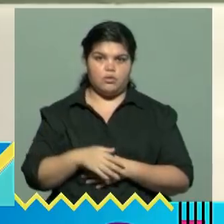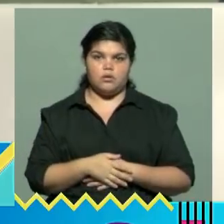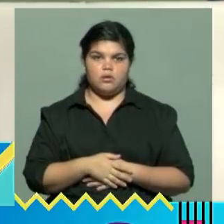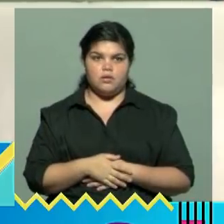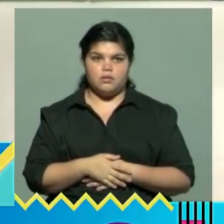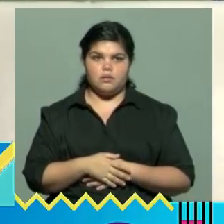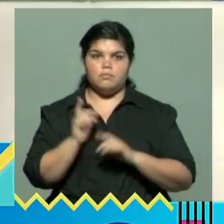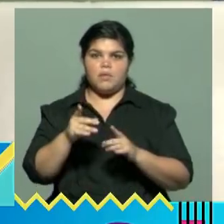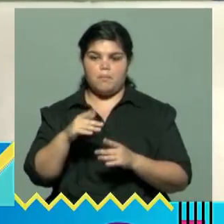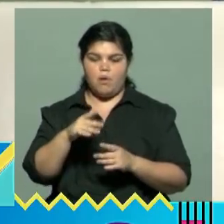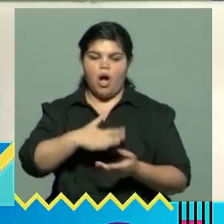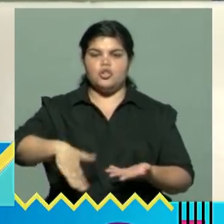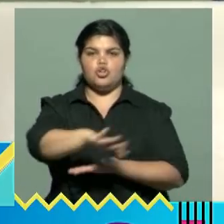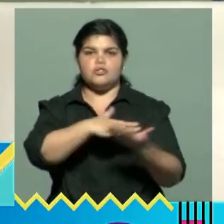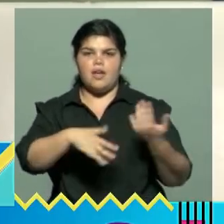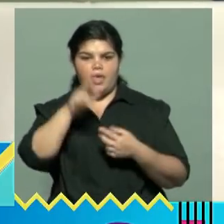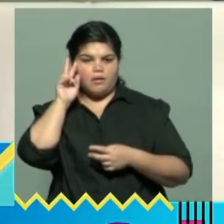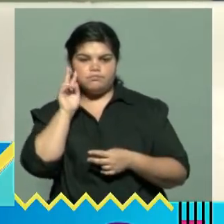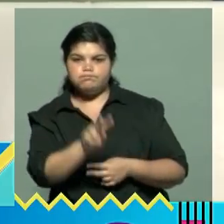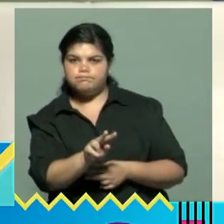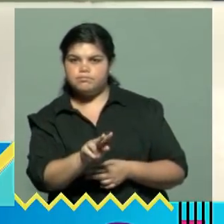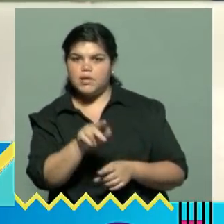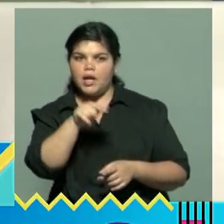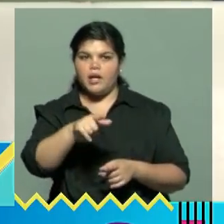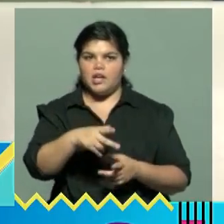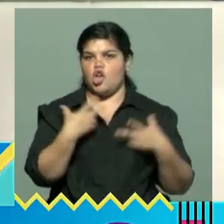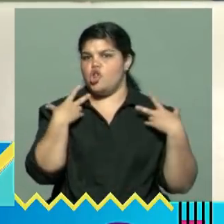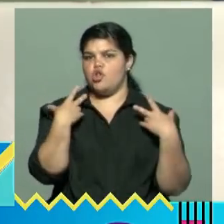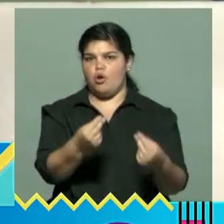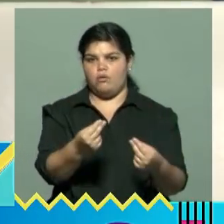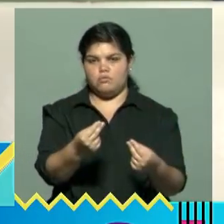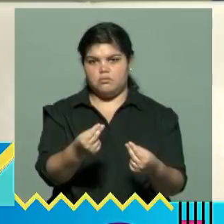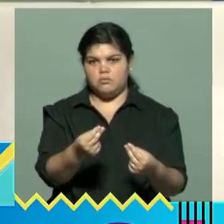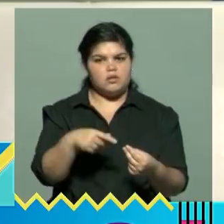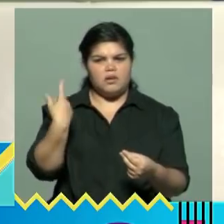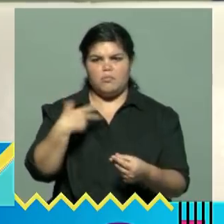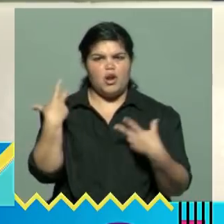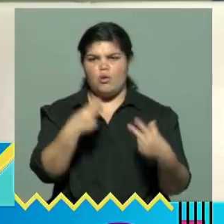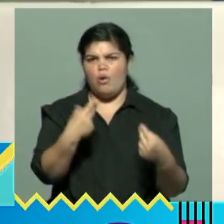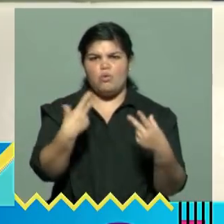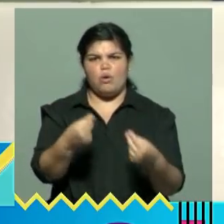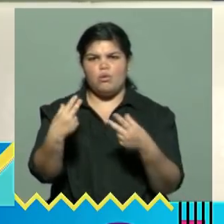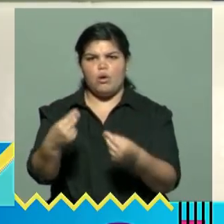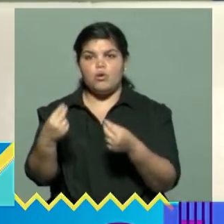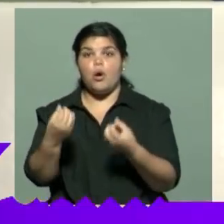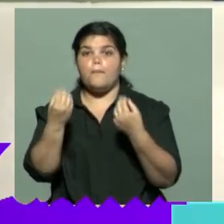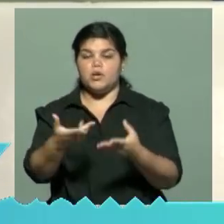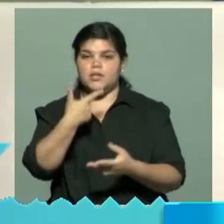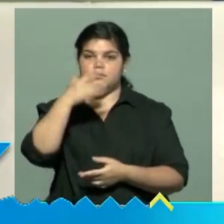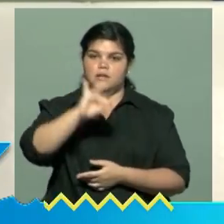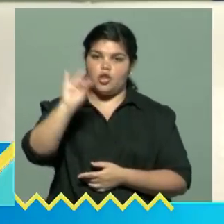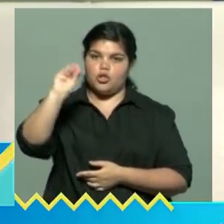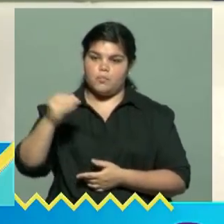el debate de cara a la sociedad, digamos, fue rechazado en un montón de oportunidades porque los legisladores que, entre